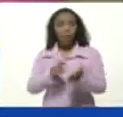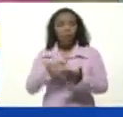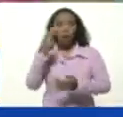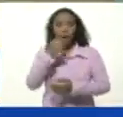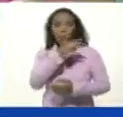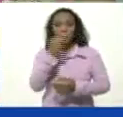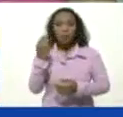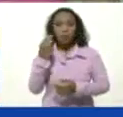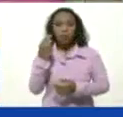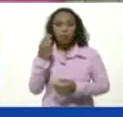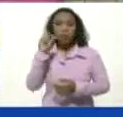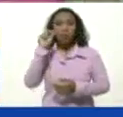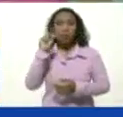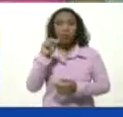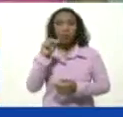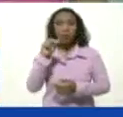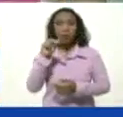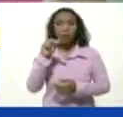compromiso